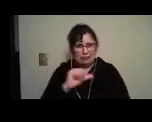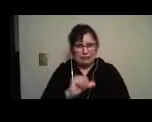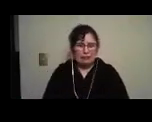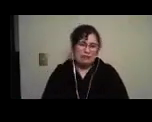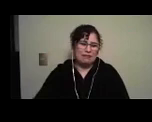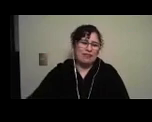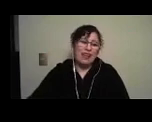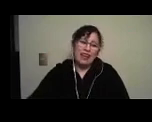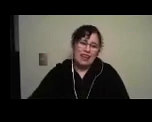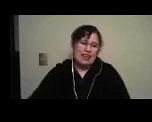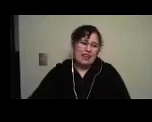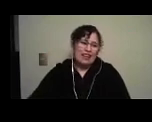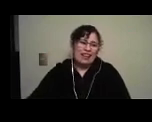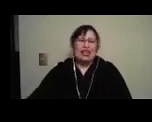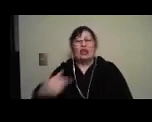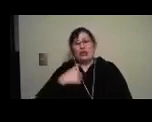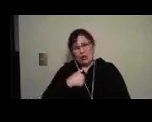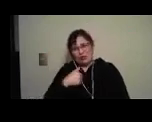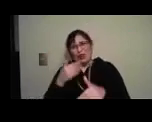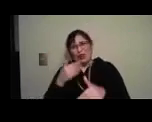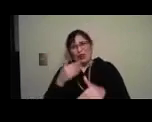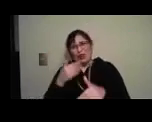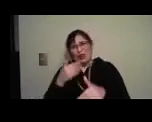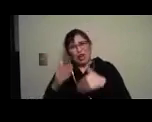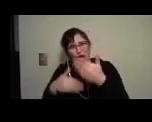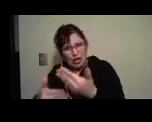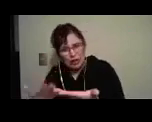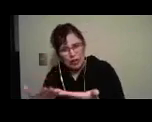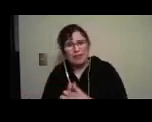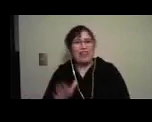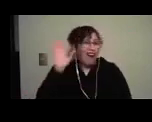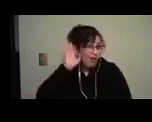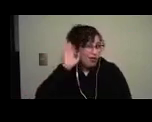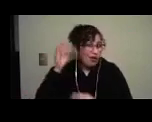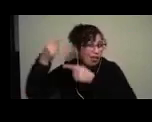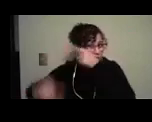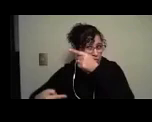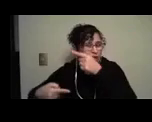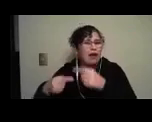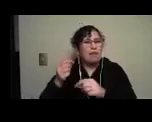Bien, entonces voy a continuar. Si se pierde el audio en algún momento me lo dicen y puedo repetir, no tengo